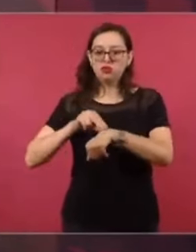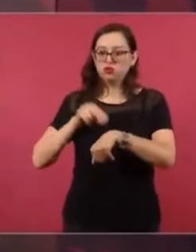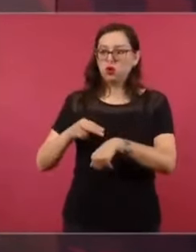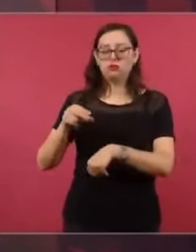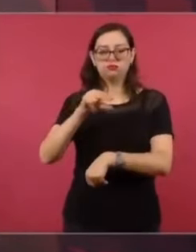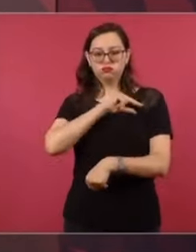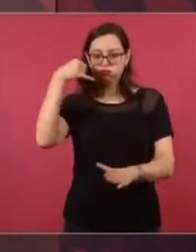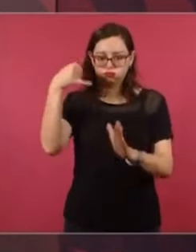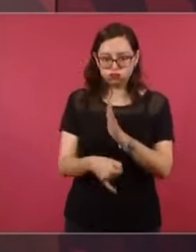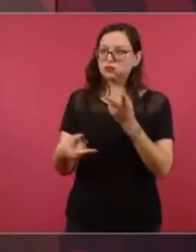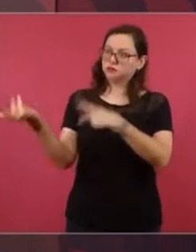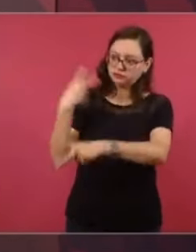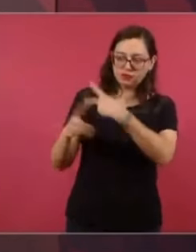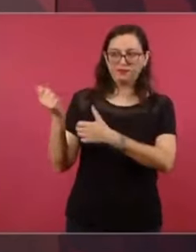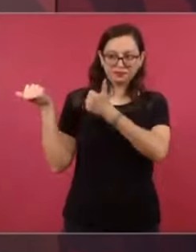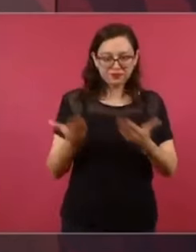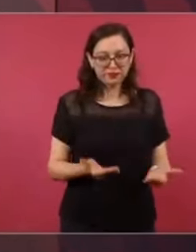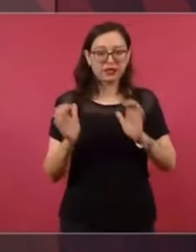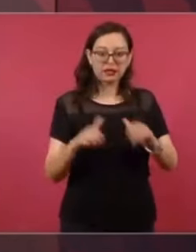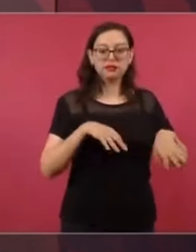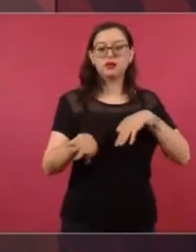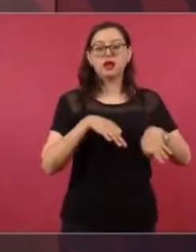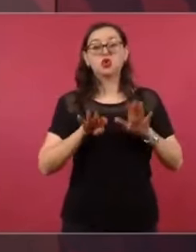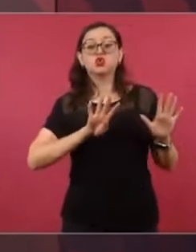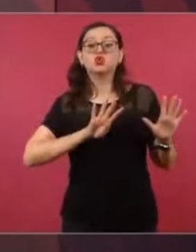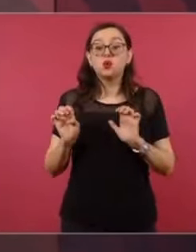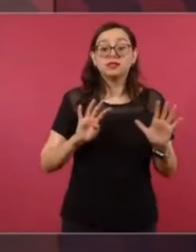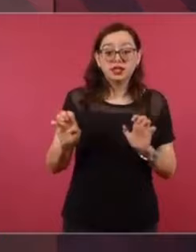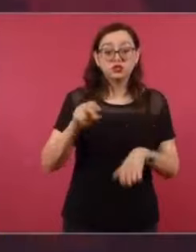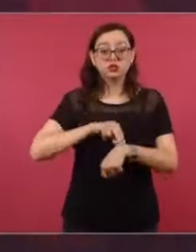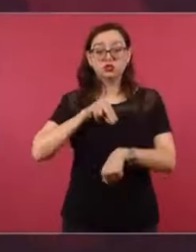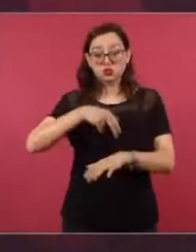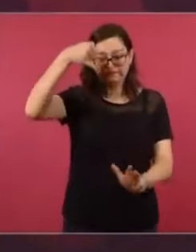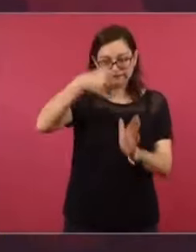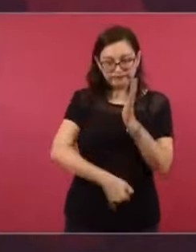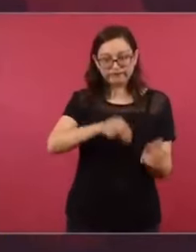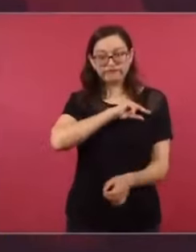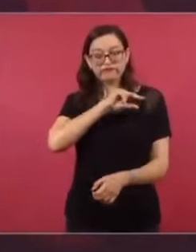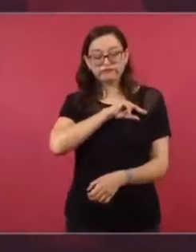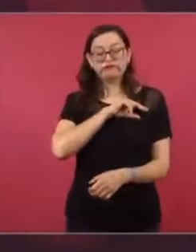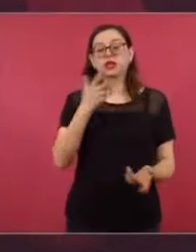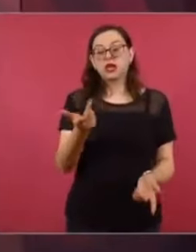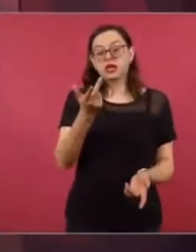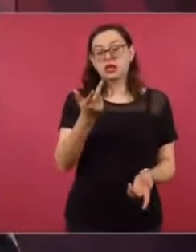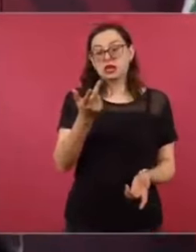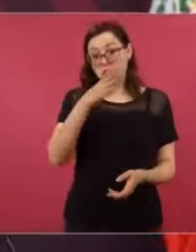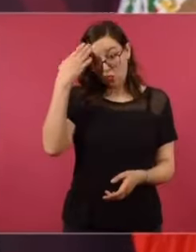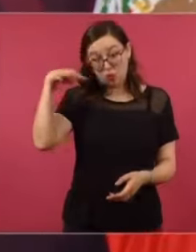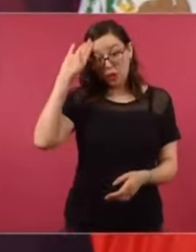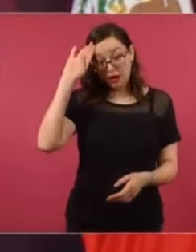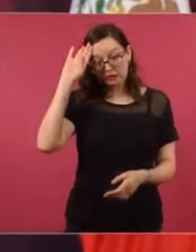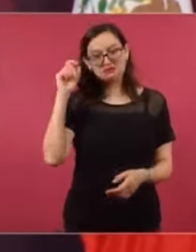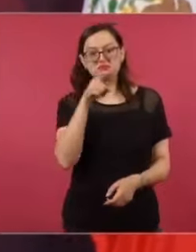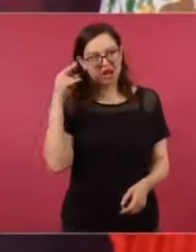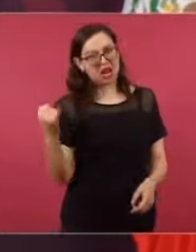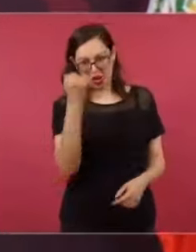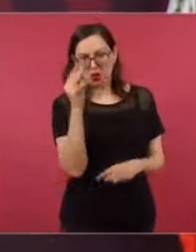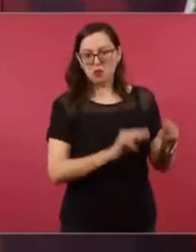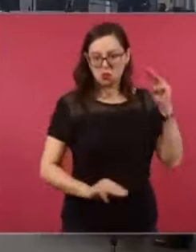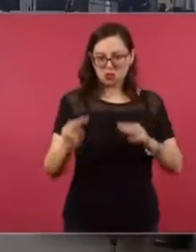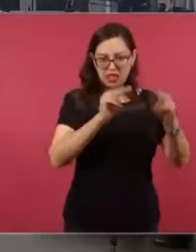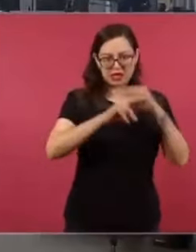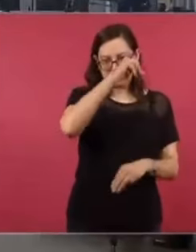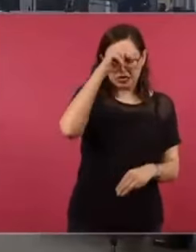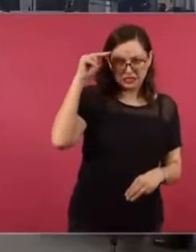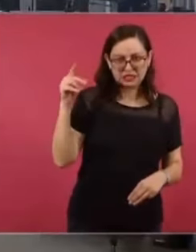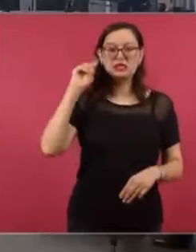especialistas. Tenemos 900 especialistas de Cuba que están trabajando en la Sierra de Nayarit, que están trabajando